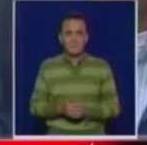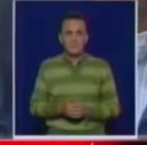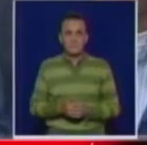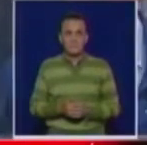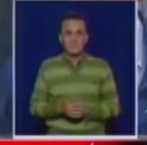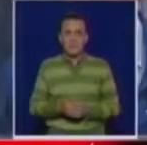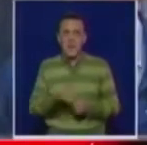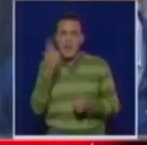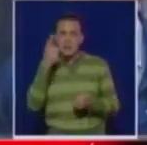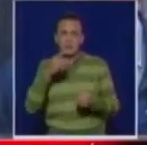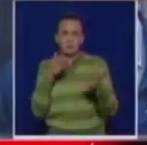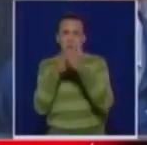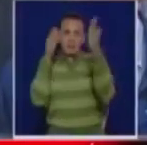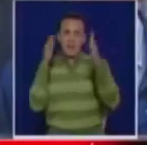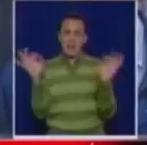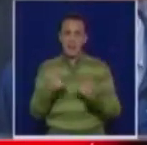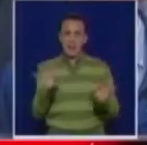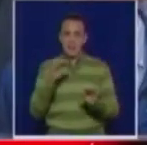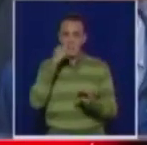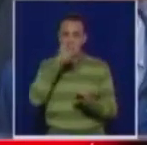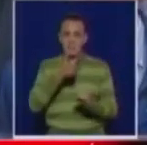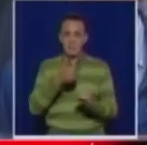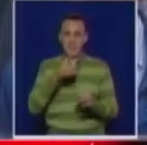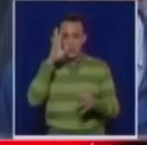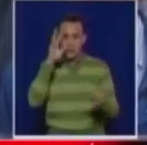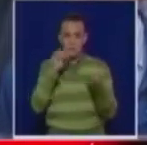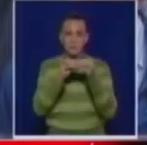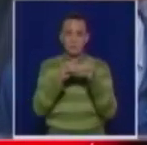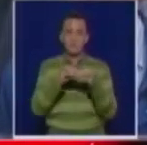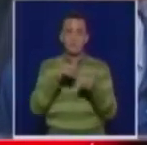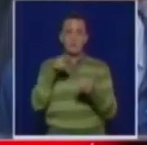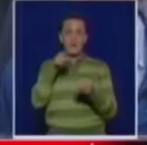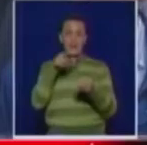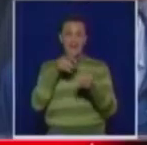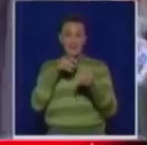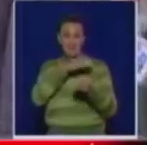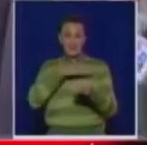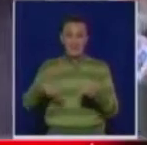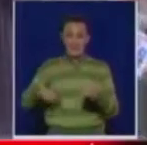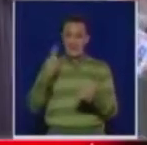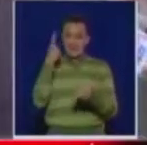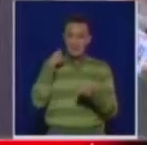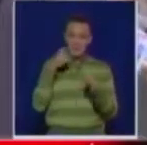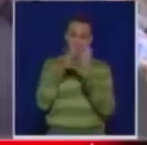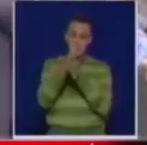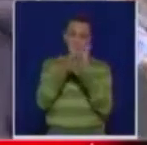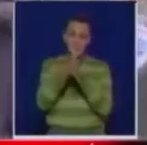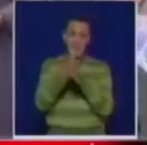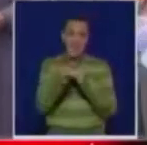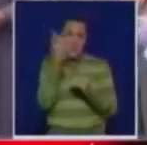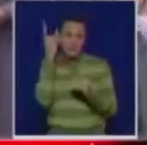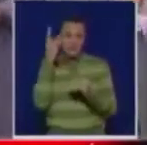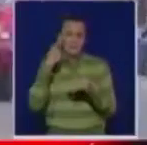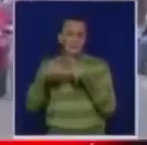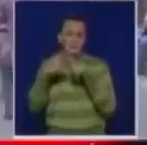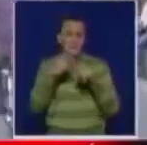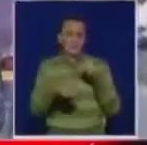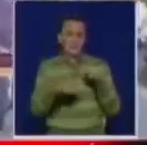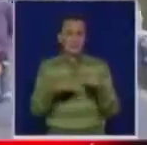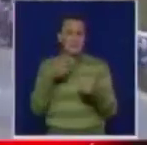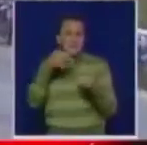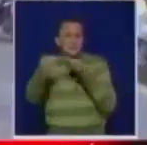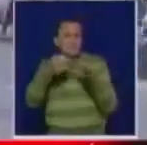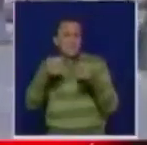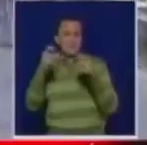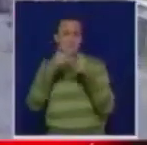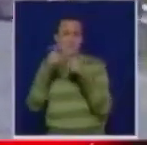de acción. El presidente explicó las declaraciones del día anterior sobre las magnitudes del paro y reafirmó que se revisarán los abusos de autoridad